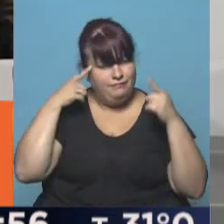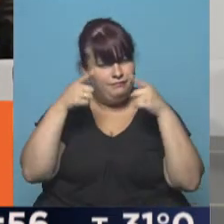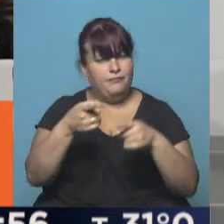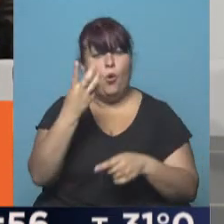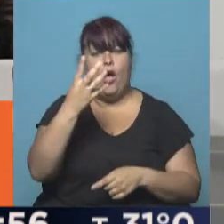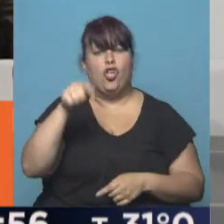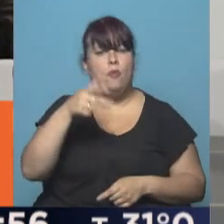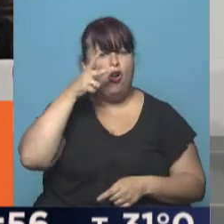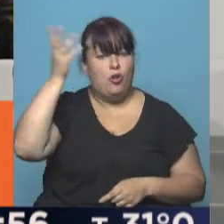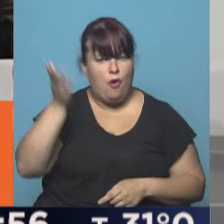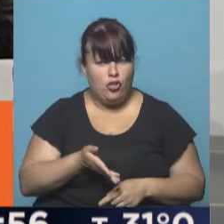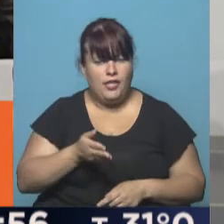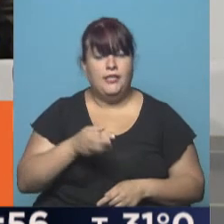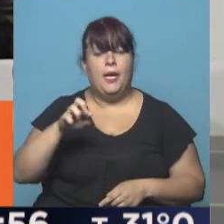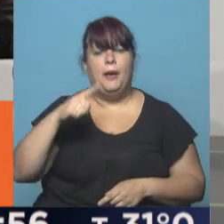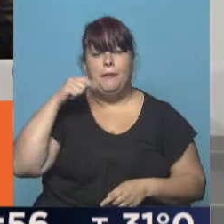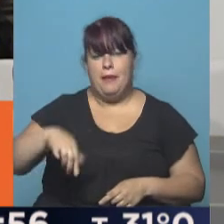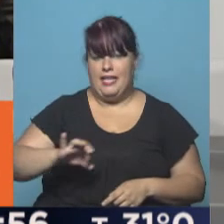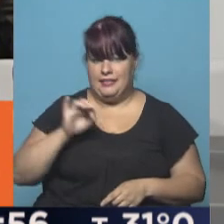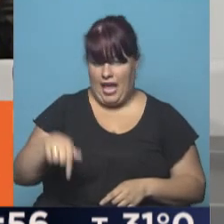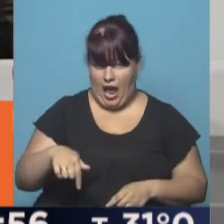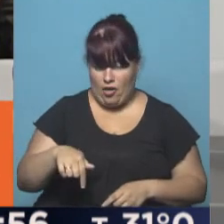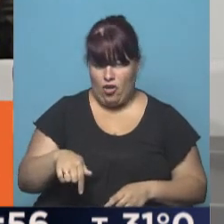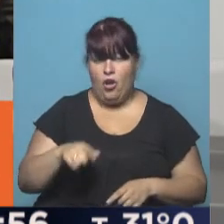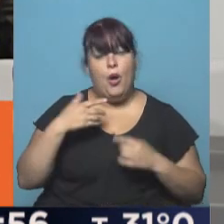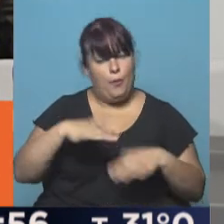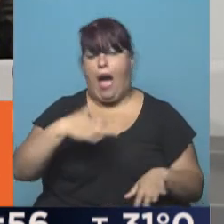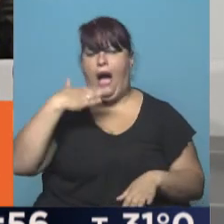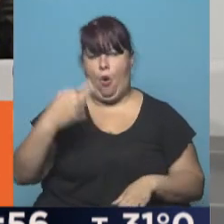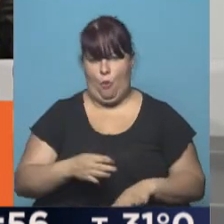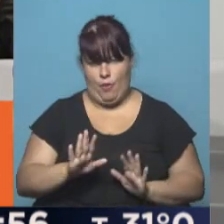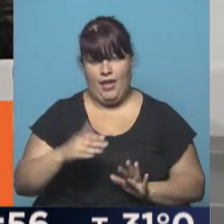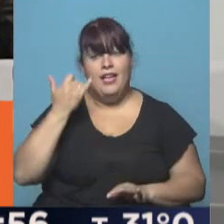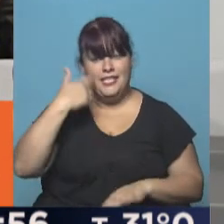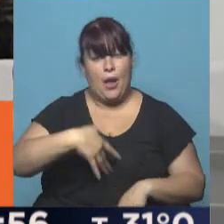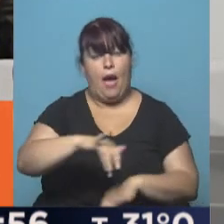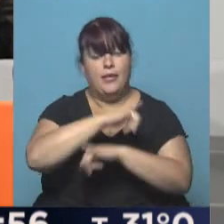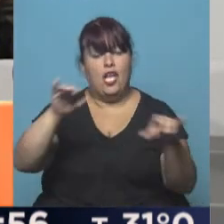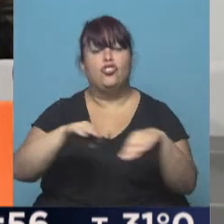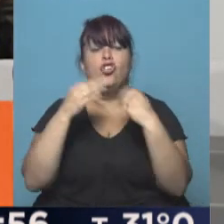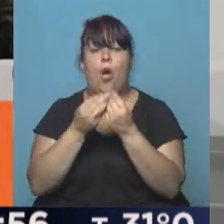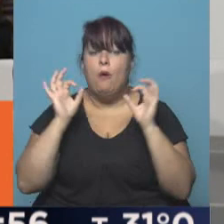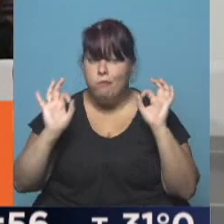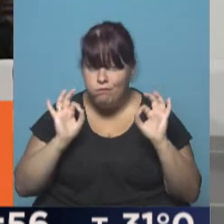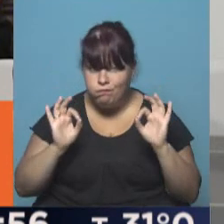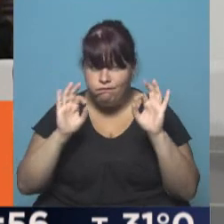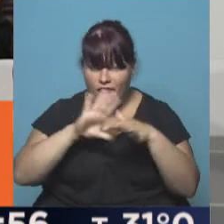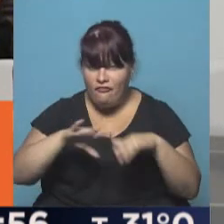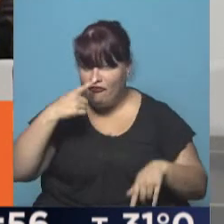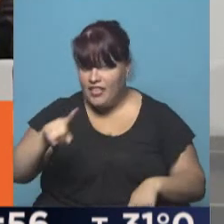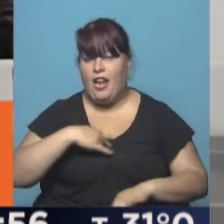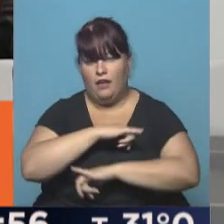del 4,8% del PIB para este año que vamos a cumplir, y ya vamos a anunciar los números cuando estén y sean